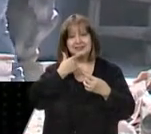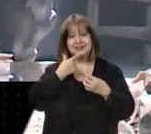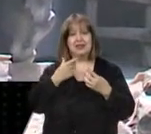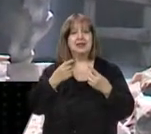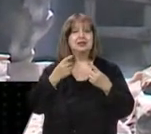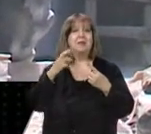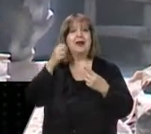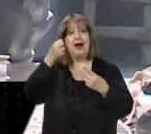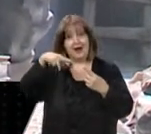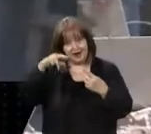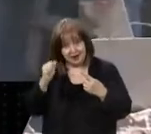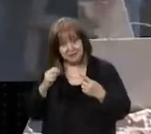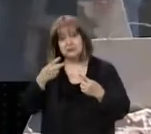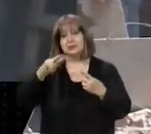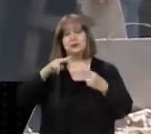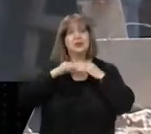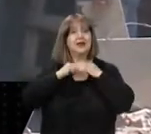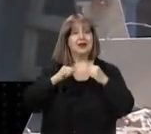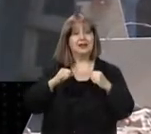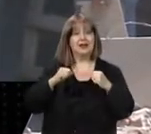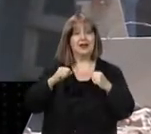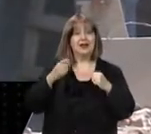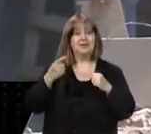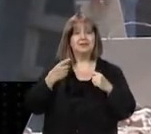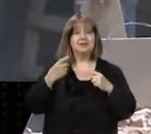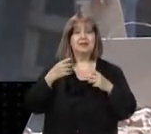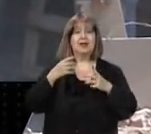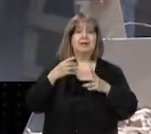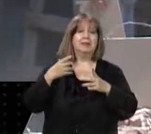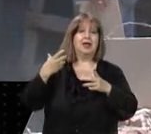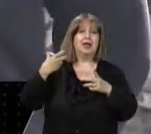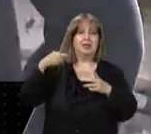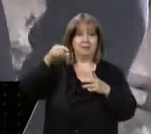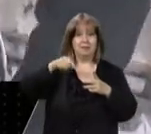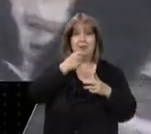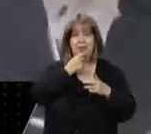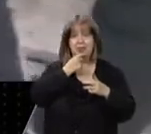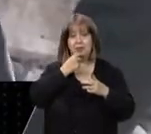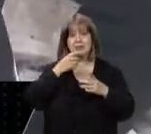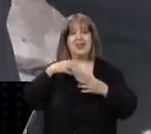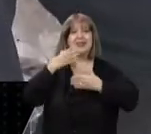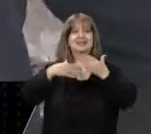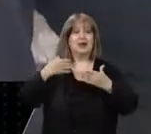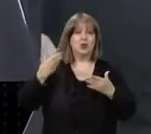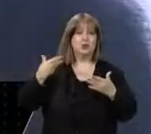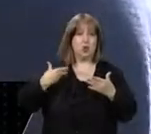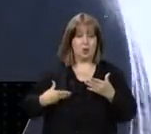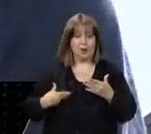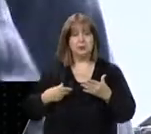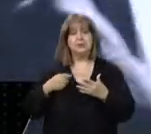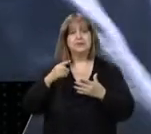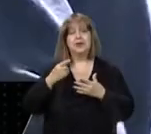Ana Urrutia, que es la subsecretaria de Inclusión y Desarrollo Humano de Ciudad, y Alejandra Perinetti, que es la